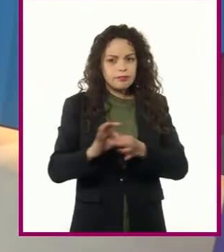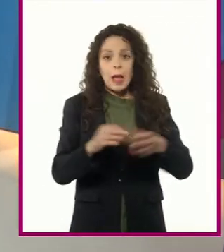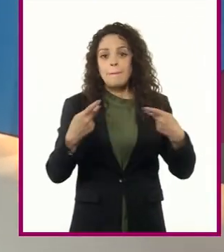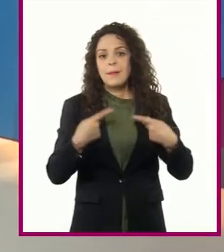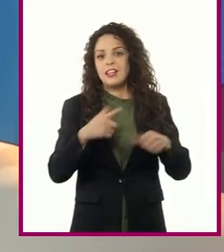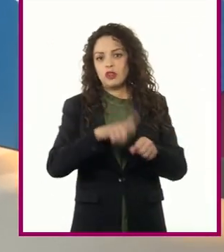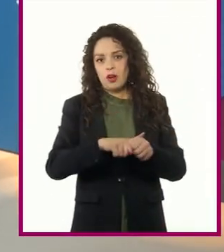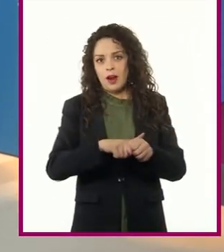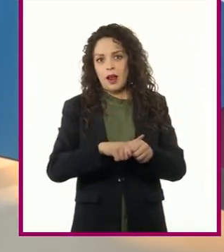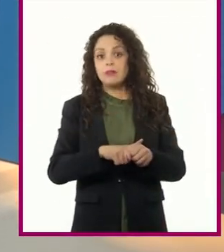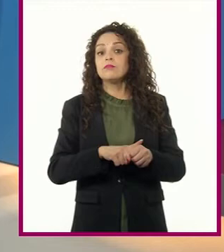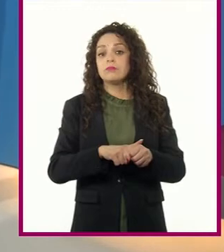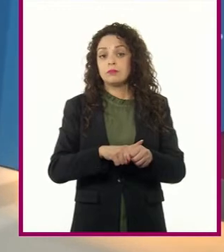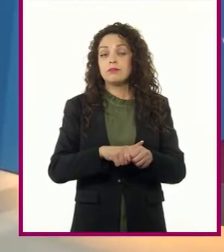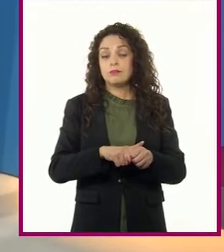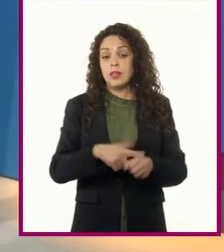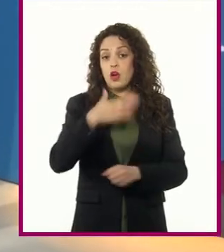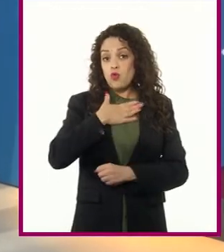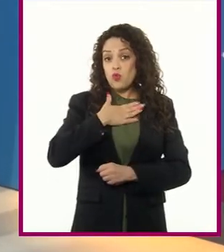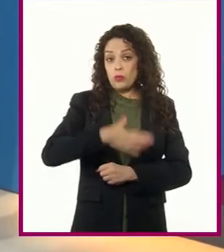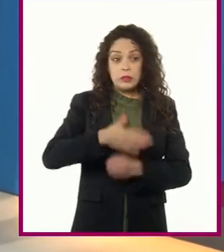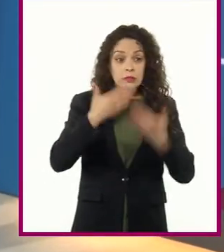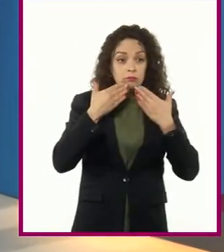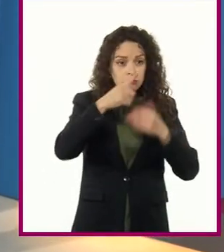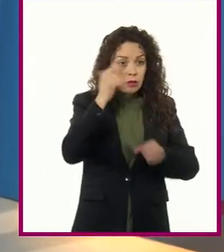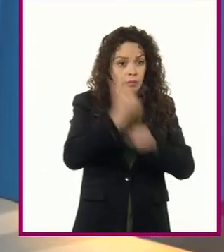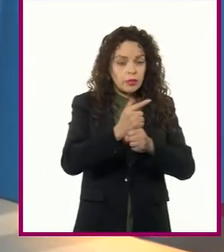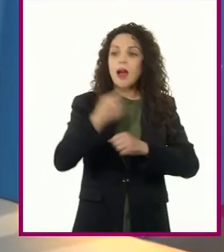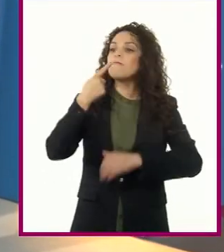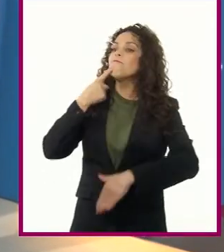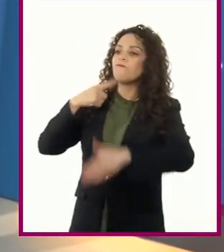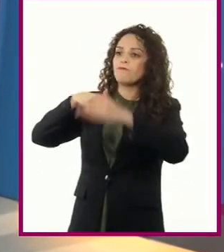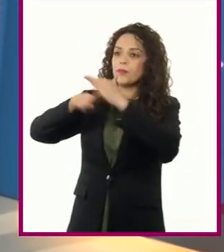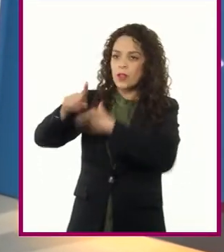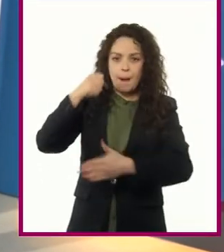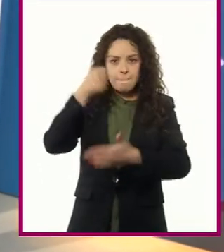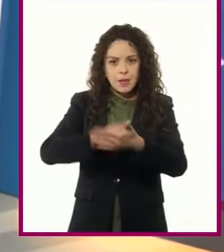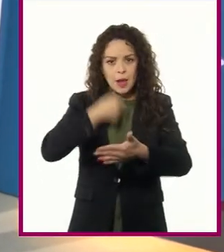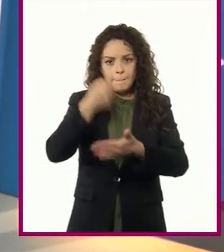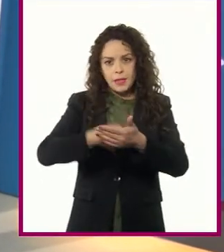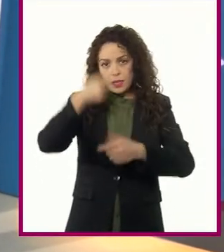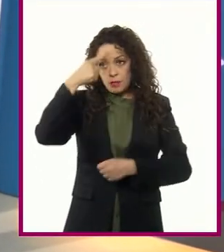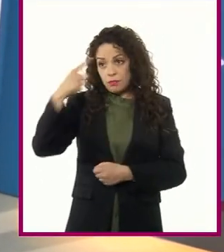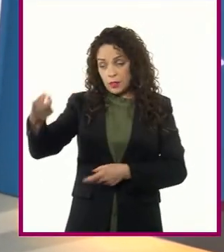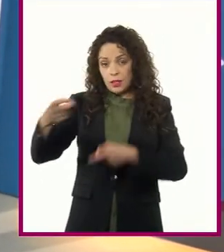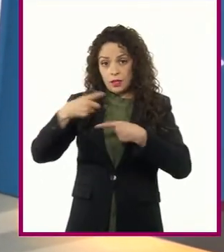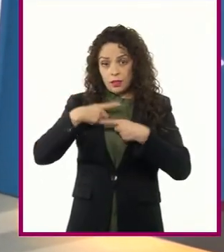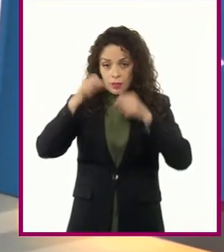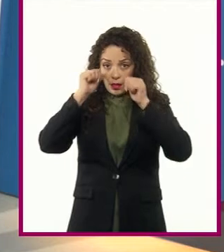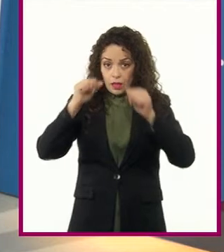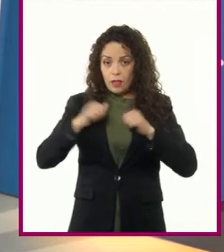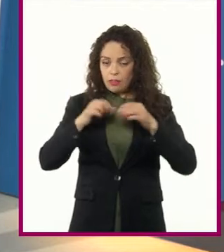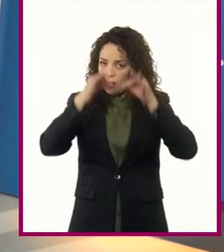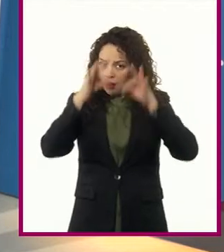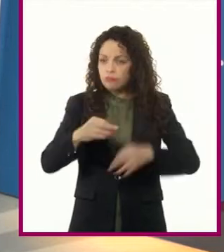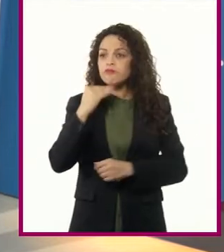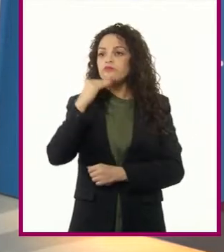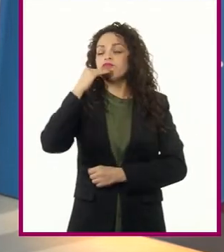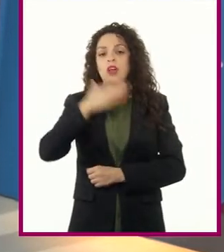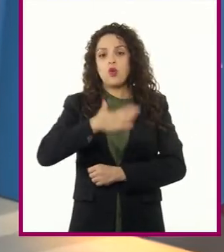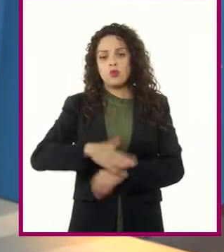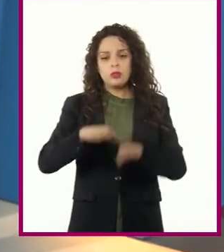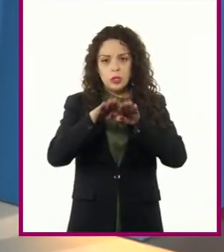Así como denunciamos las injusticias de nuestro país y luchamos por un trato digno, equitativo y justo, debemos fomentar